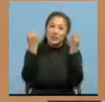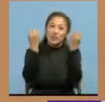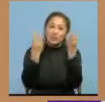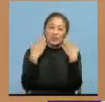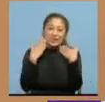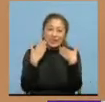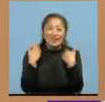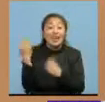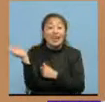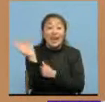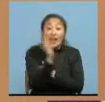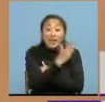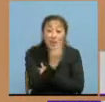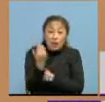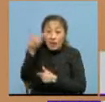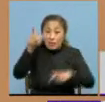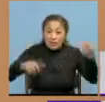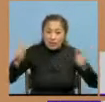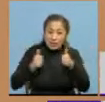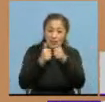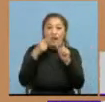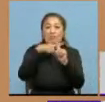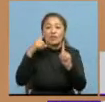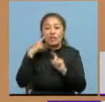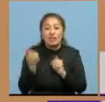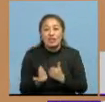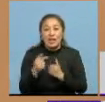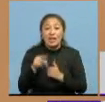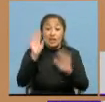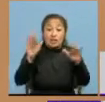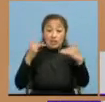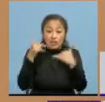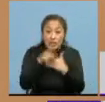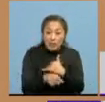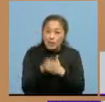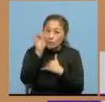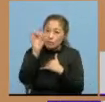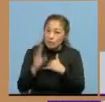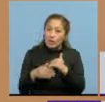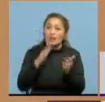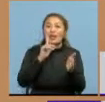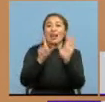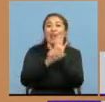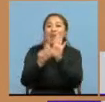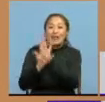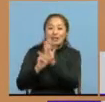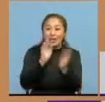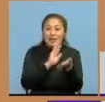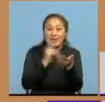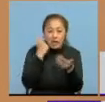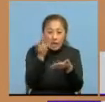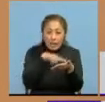Jorge, y a toda la gente que nos acompaña, a todos los mediodías y que nos está mirando. No solo el tratamiento de estas leyes, sino